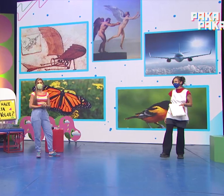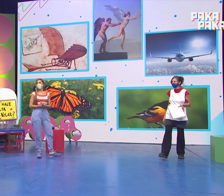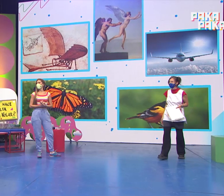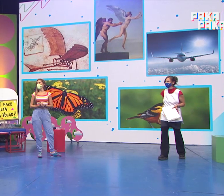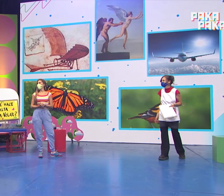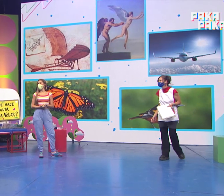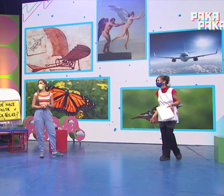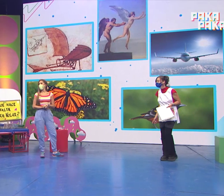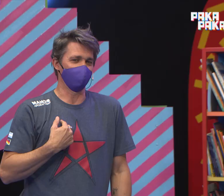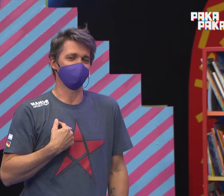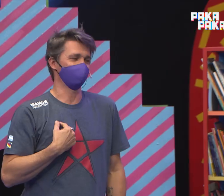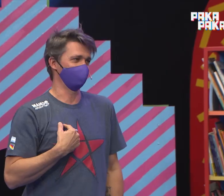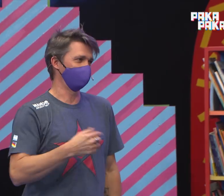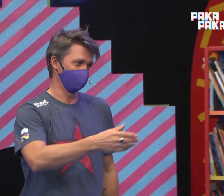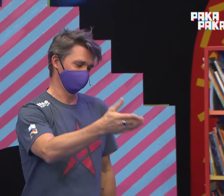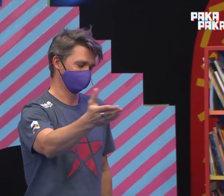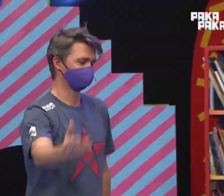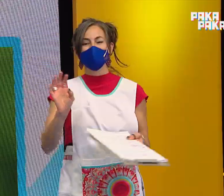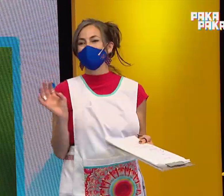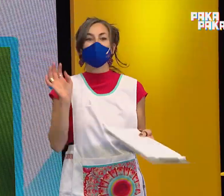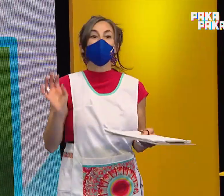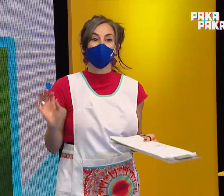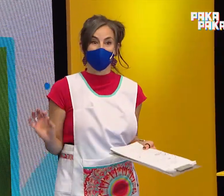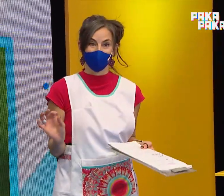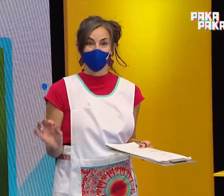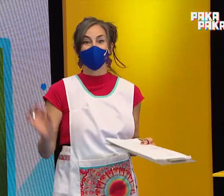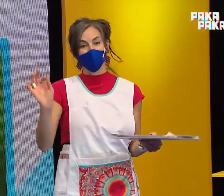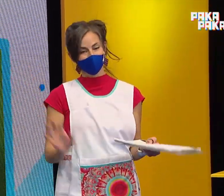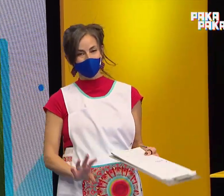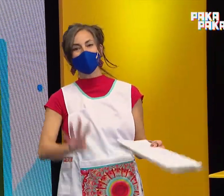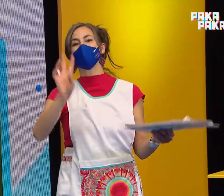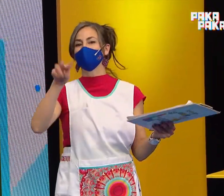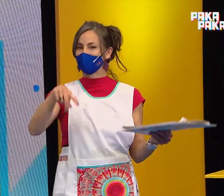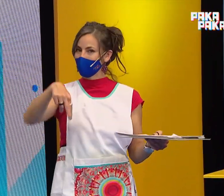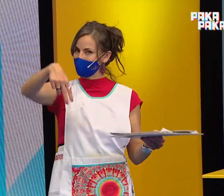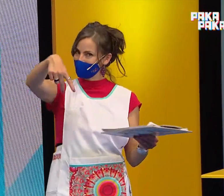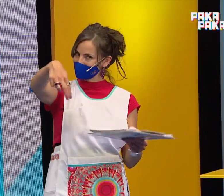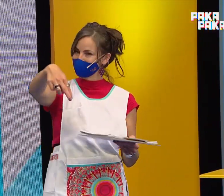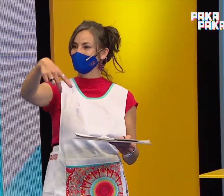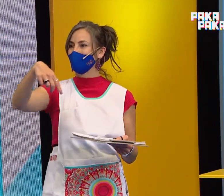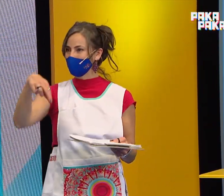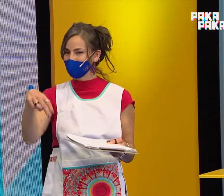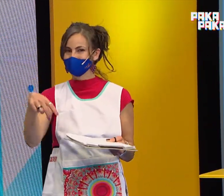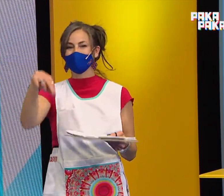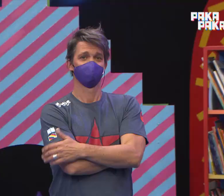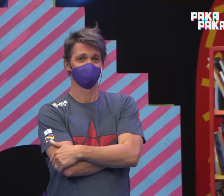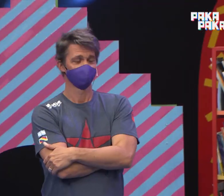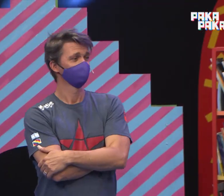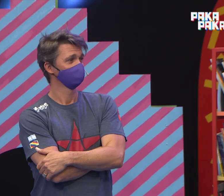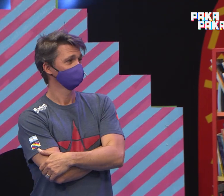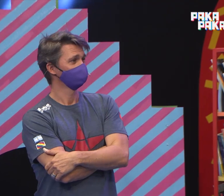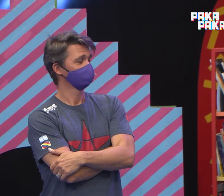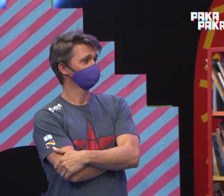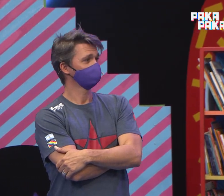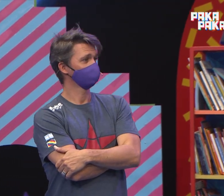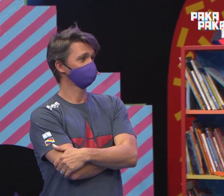pensando. Bien, pero yo, bueno. Dejémoslo ahí. Bípedo de dos piernas, o dos pies, o dos